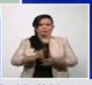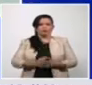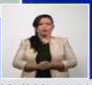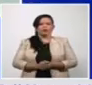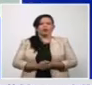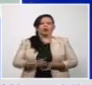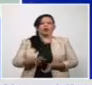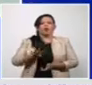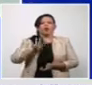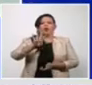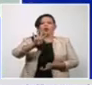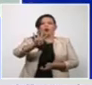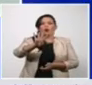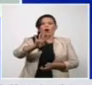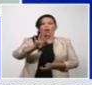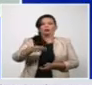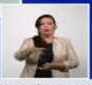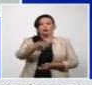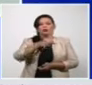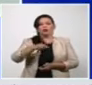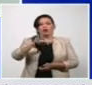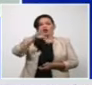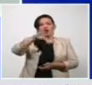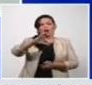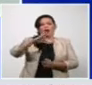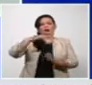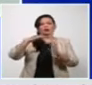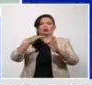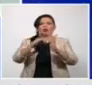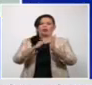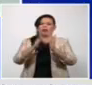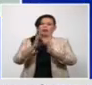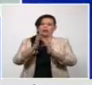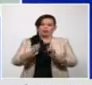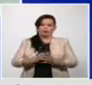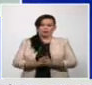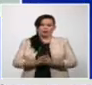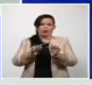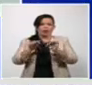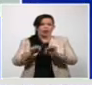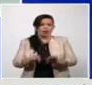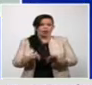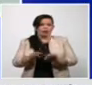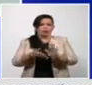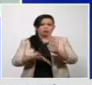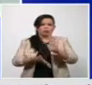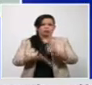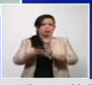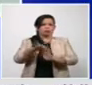municipio Cauto Cristo. Santiago, una cifra elevada de casos autóctonos en el día de ayer.